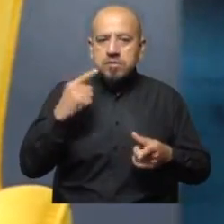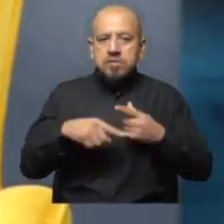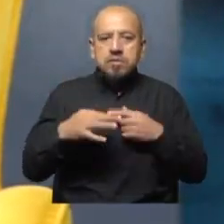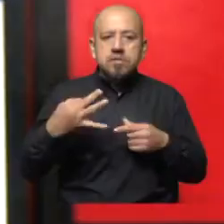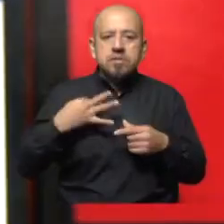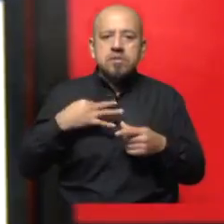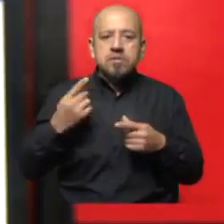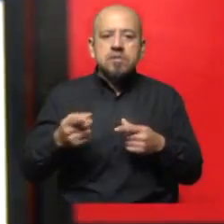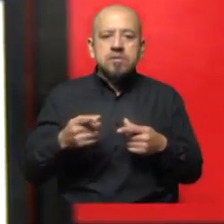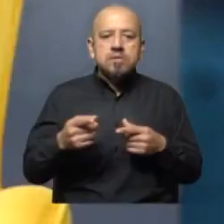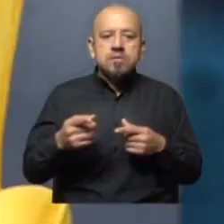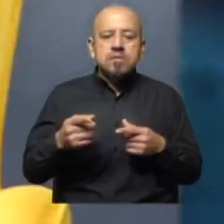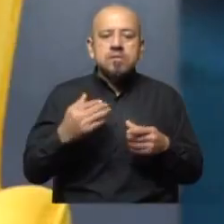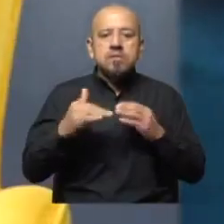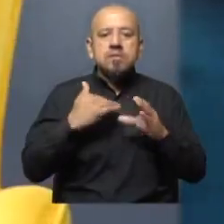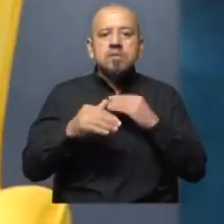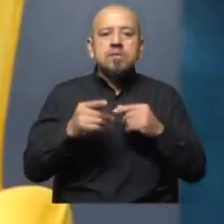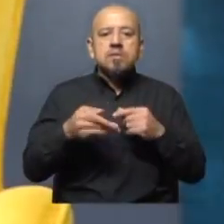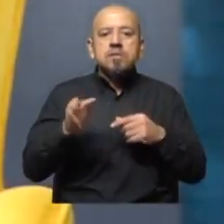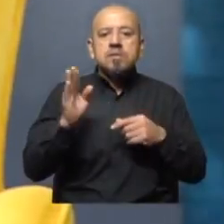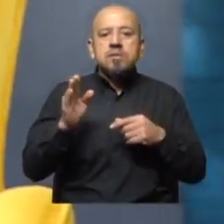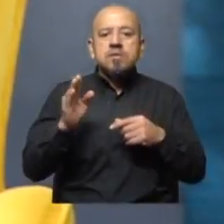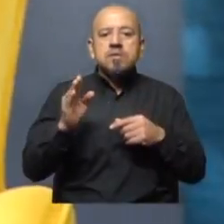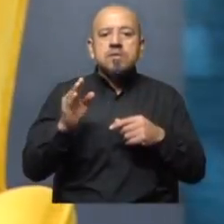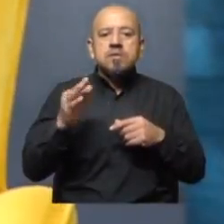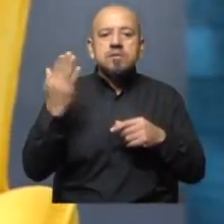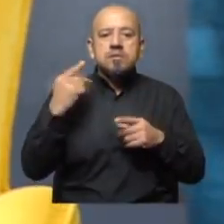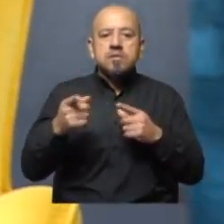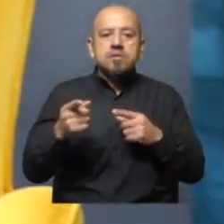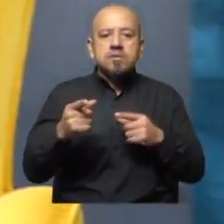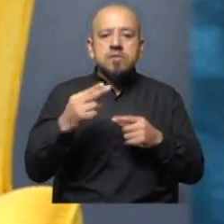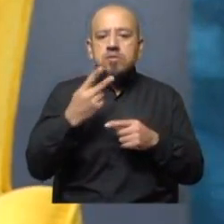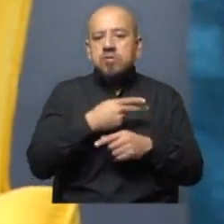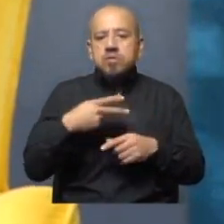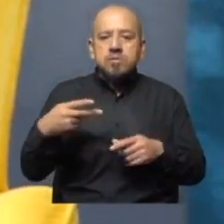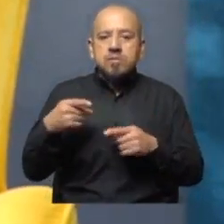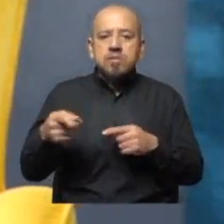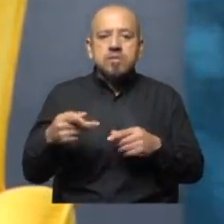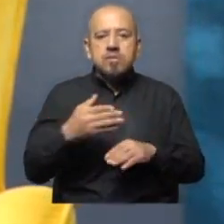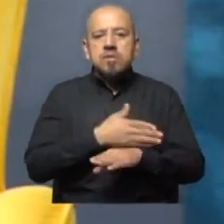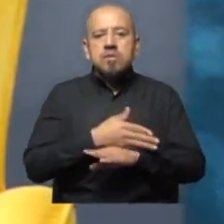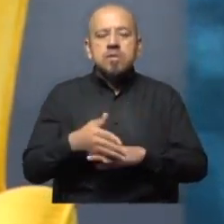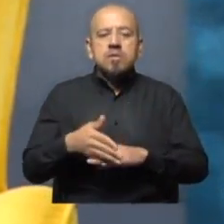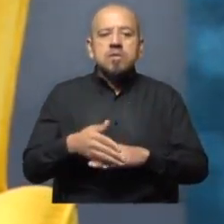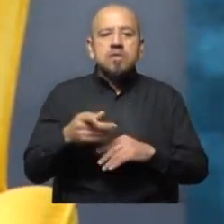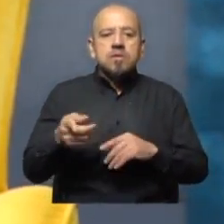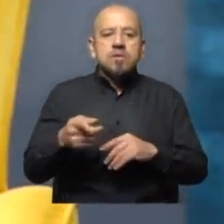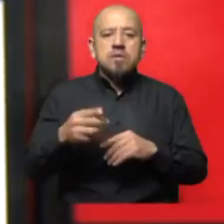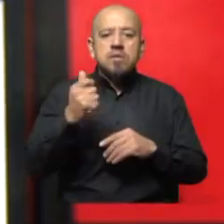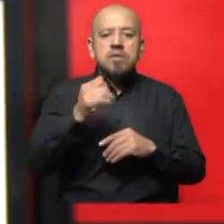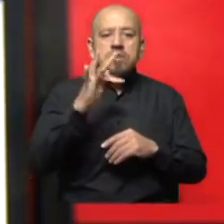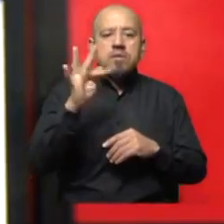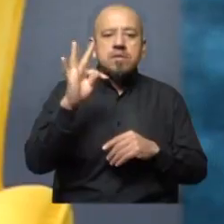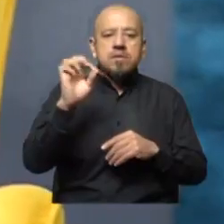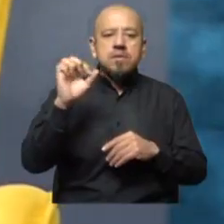compartimos y después del show que fue hace un par de semanas y compartimos después del after se dice que